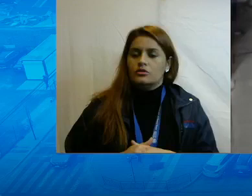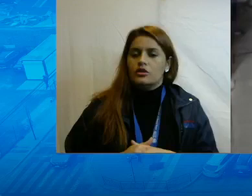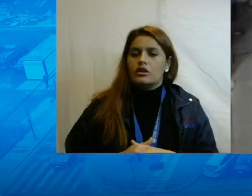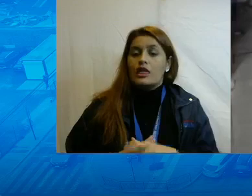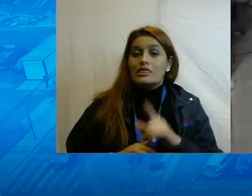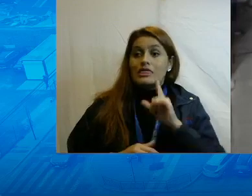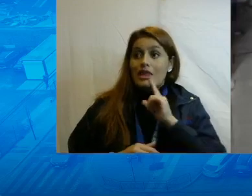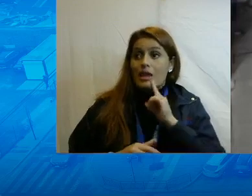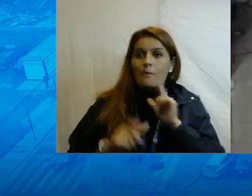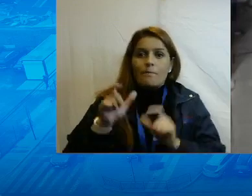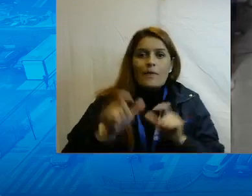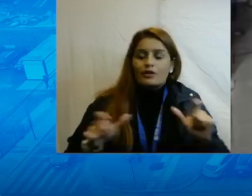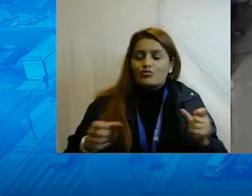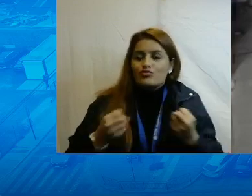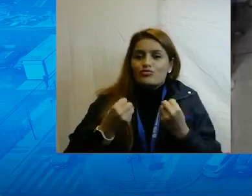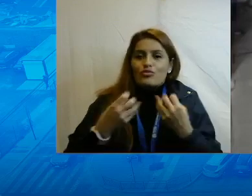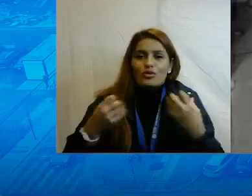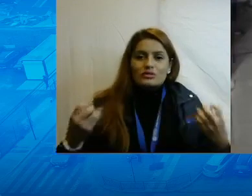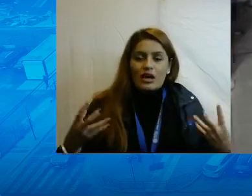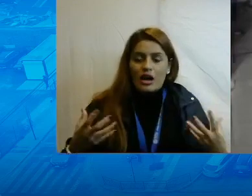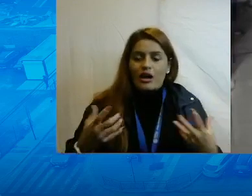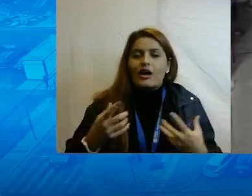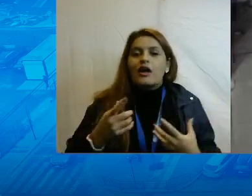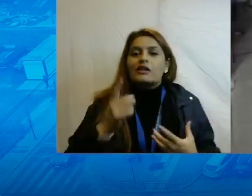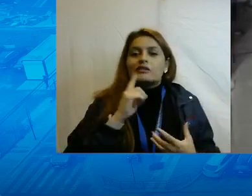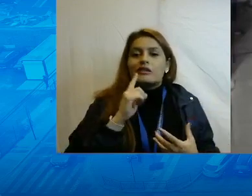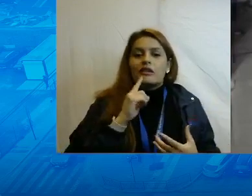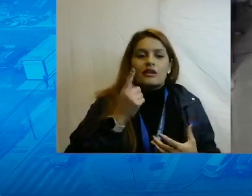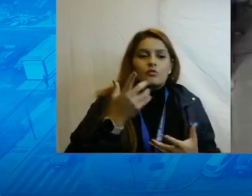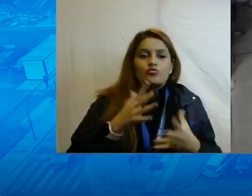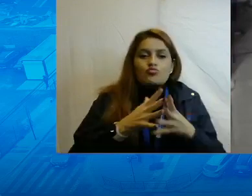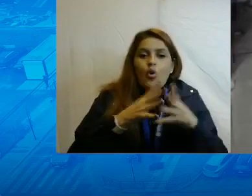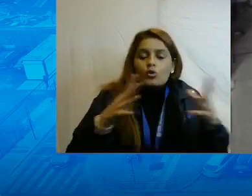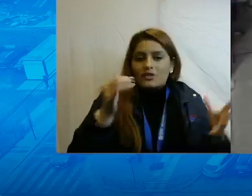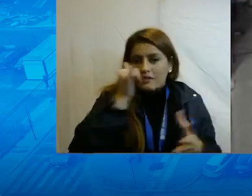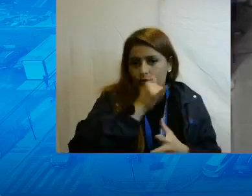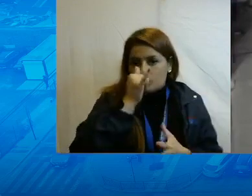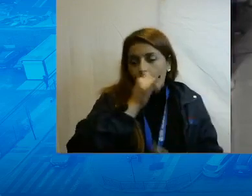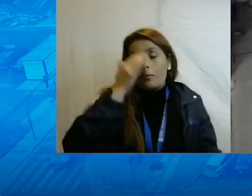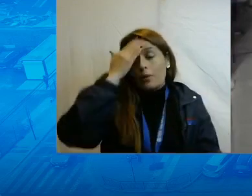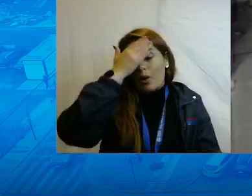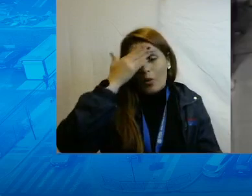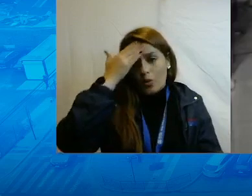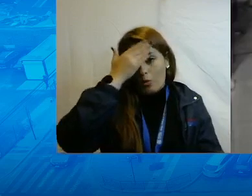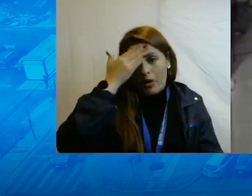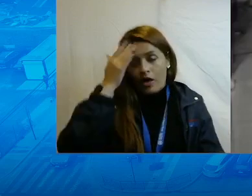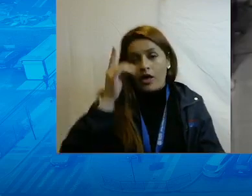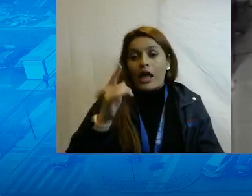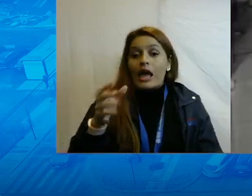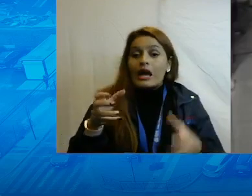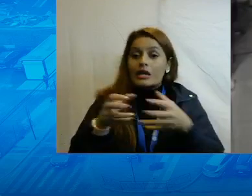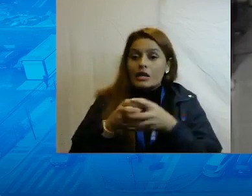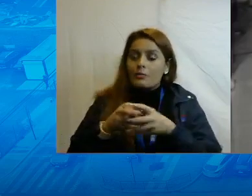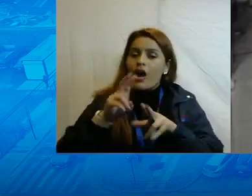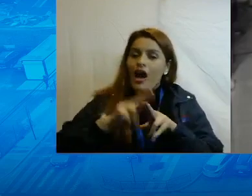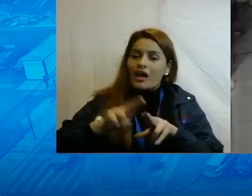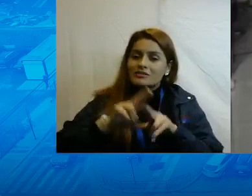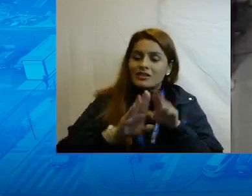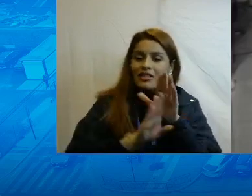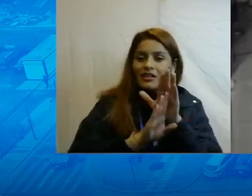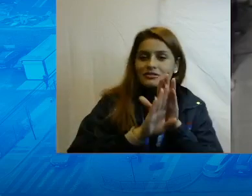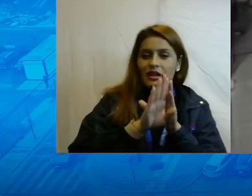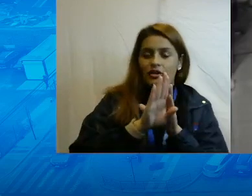residuo. Entendemos la preocupación que esto genera. Con el equipo hemos estado desarrollando todas